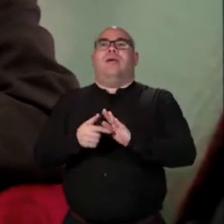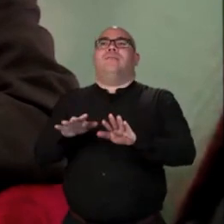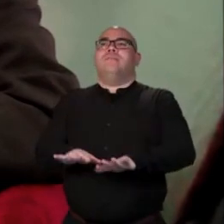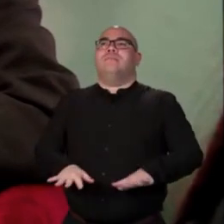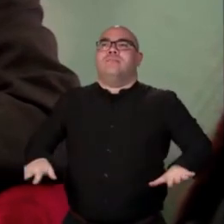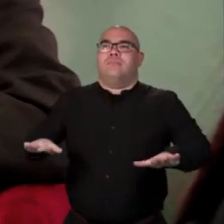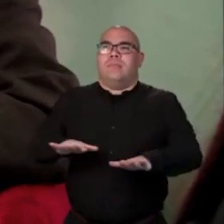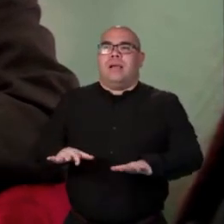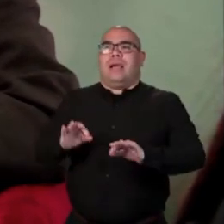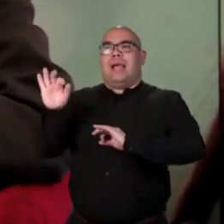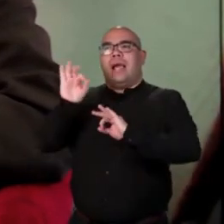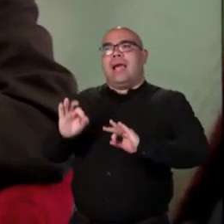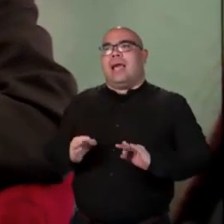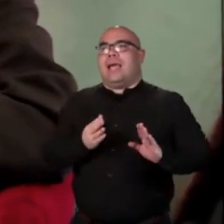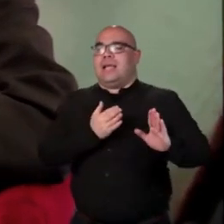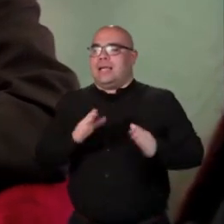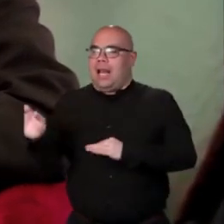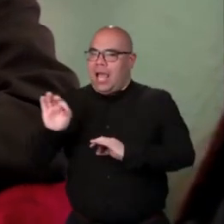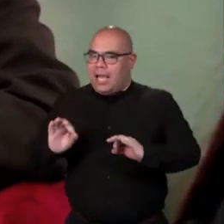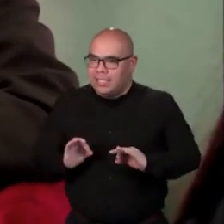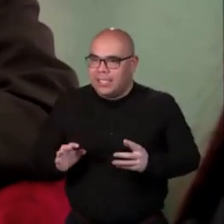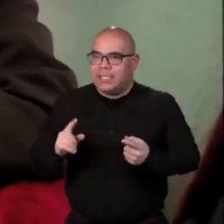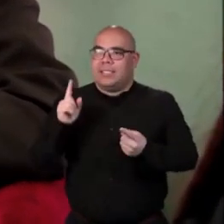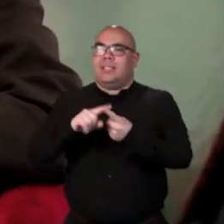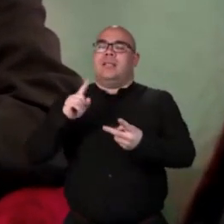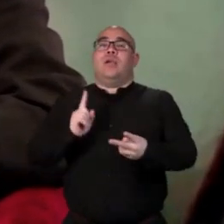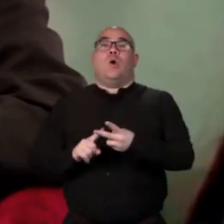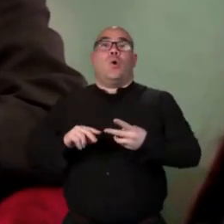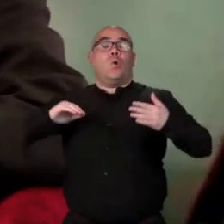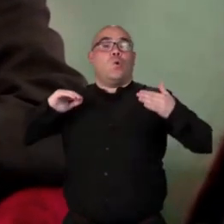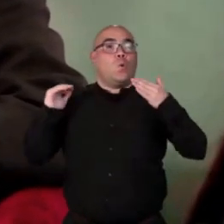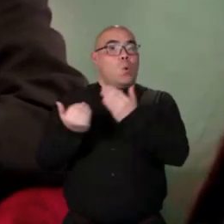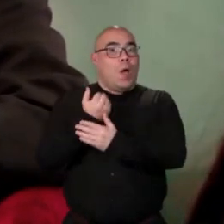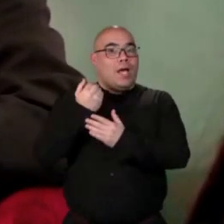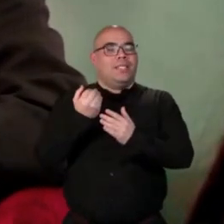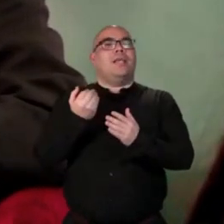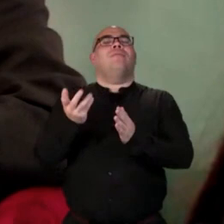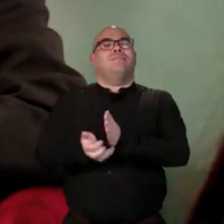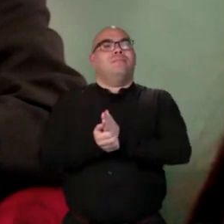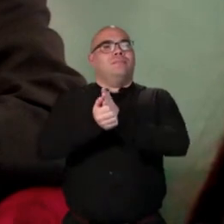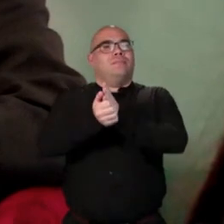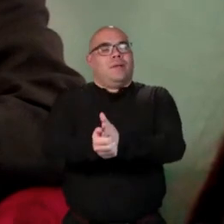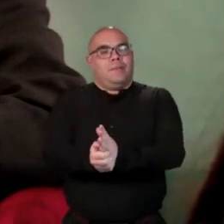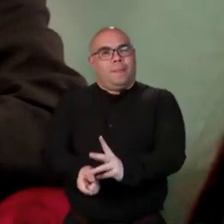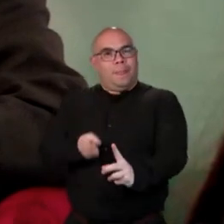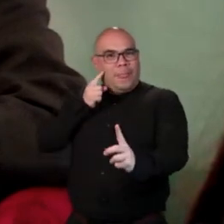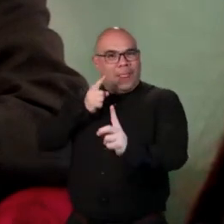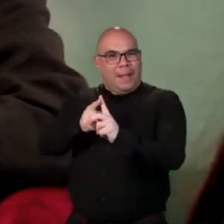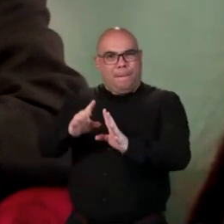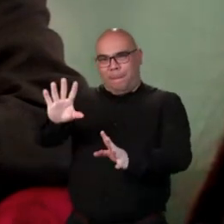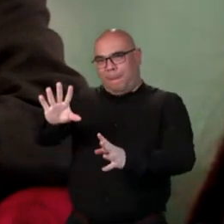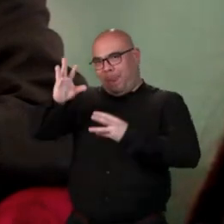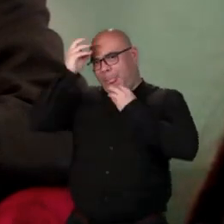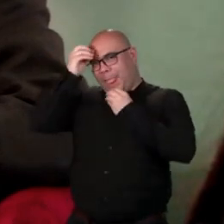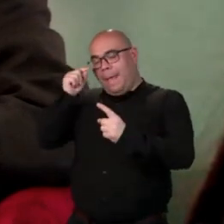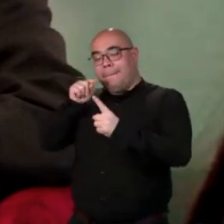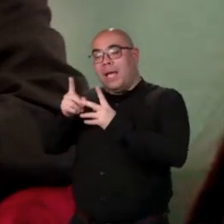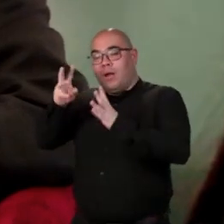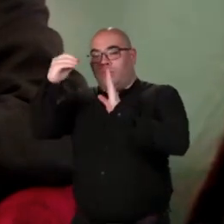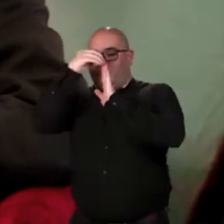clases, el desarrollo de nuevas metodologías mucho más centradas en aprendizajes que en la transmisión de